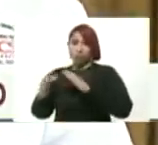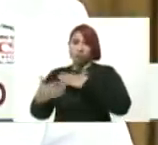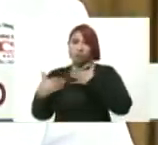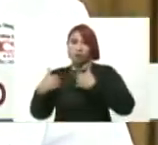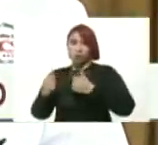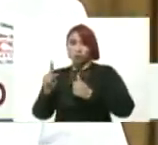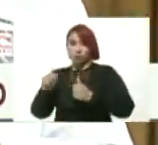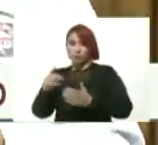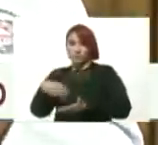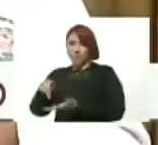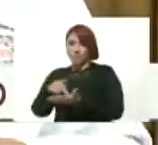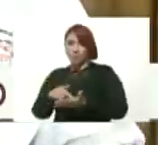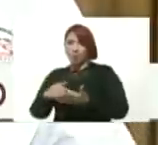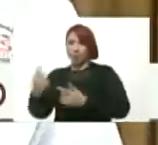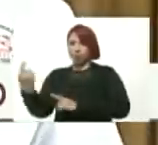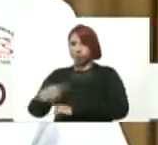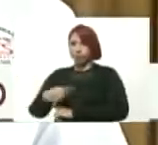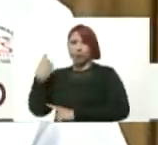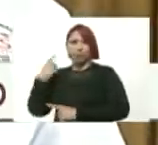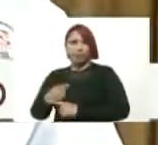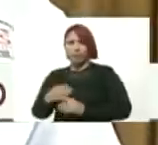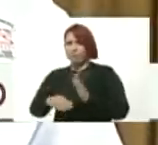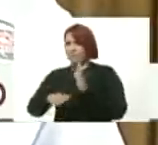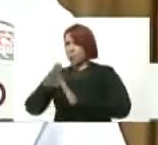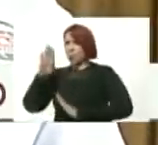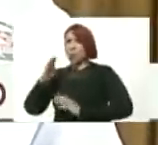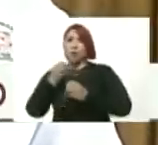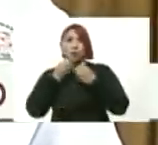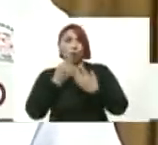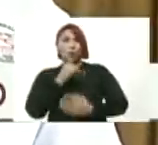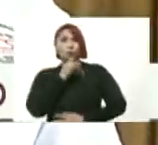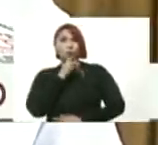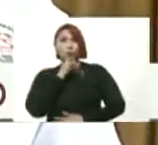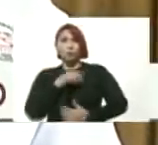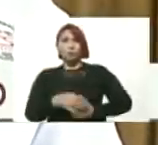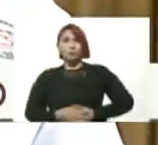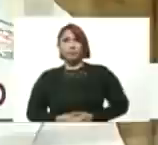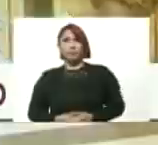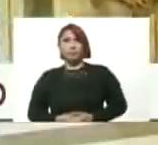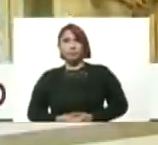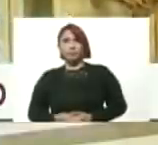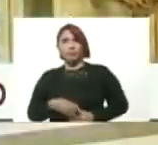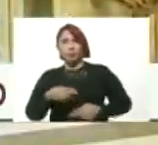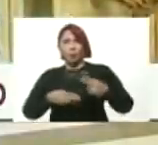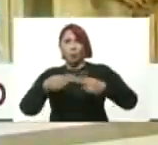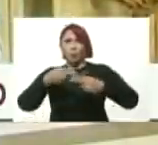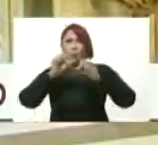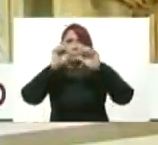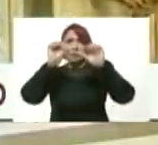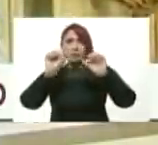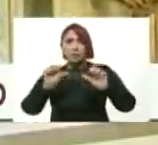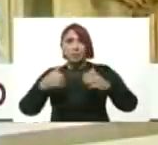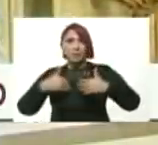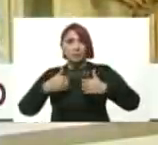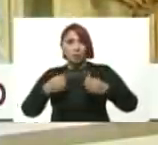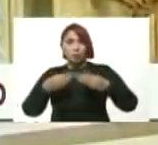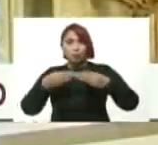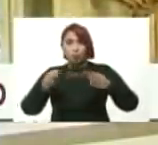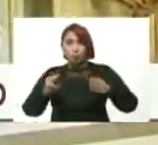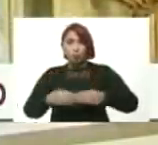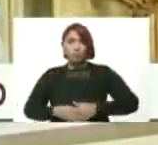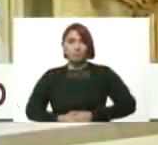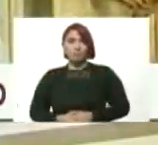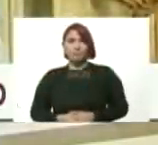como institución que nos está dando tenemos que seguir creciendo buenas noticias pues en la construcción de un sistema de salud público